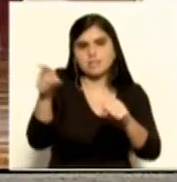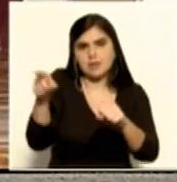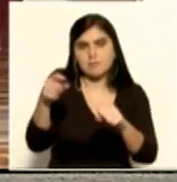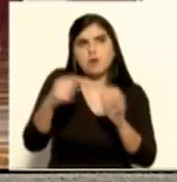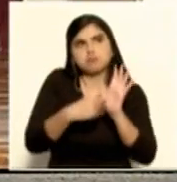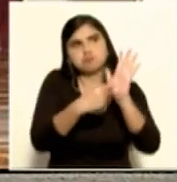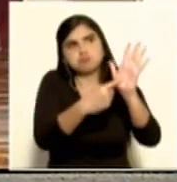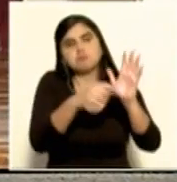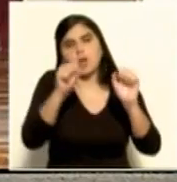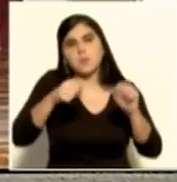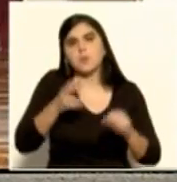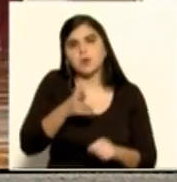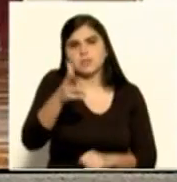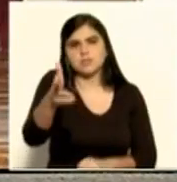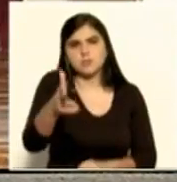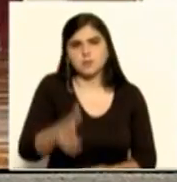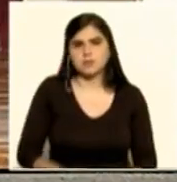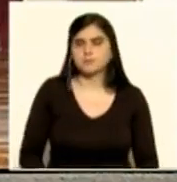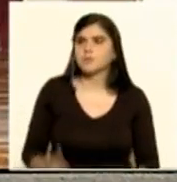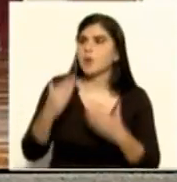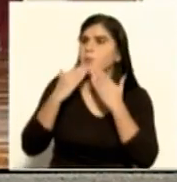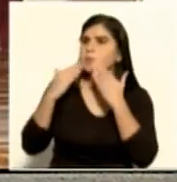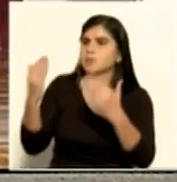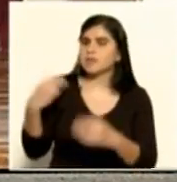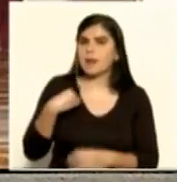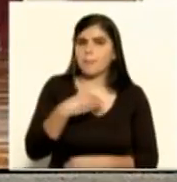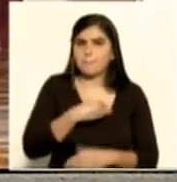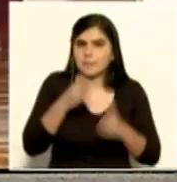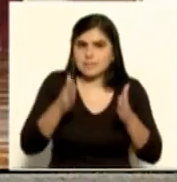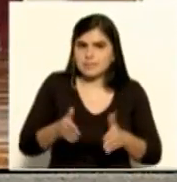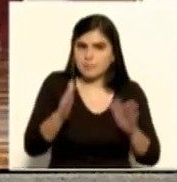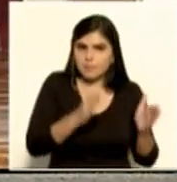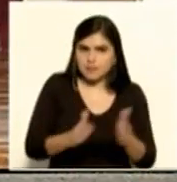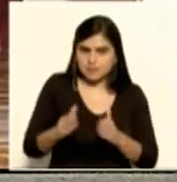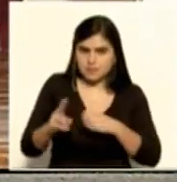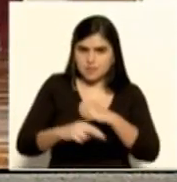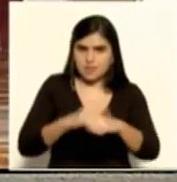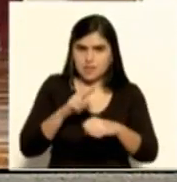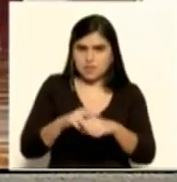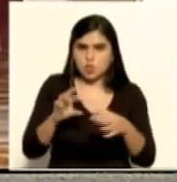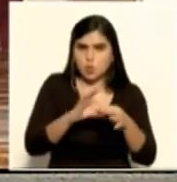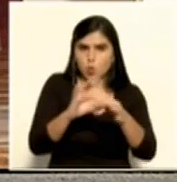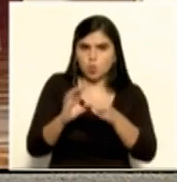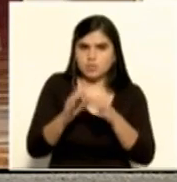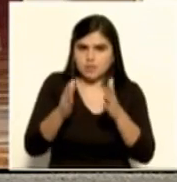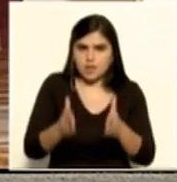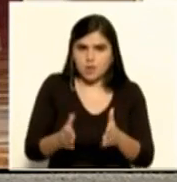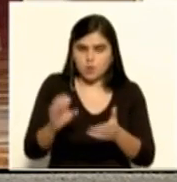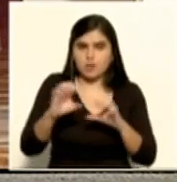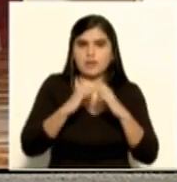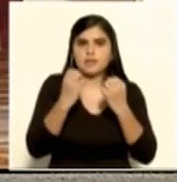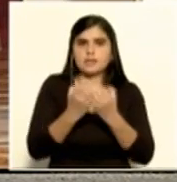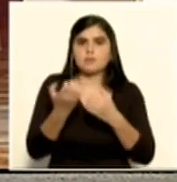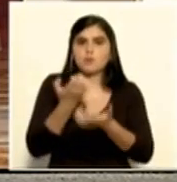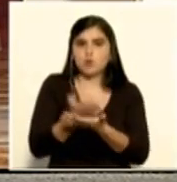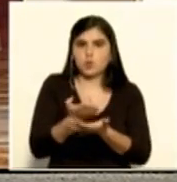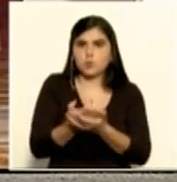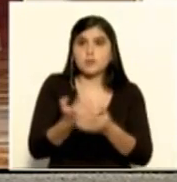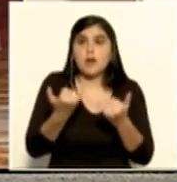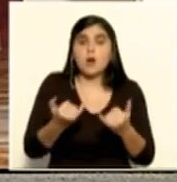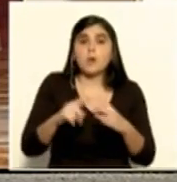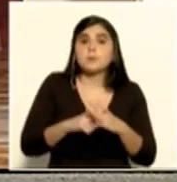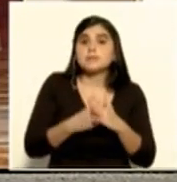Muchas gracias a la señora ministra de Planificación Nacional y coordinadora del equipo económico. Vamos a iniciar con las